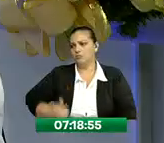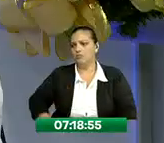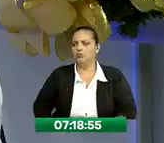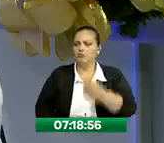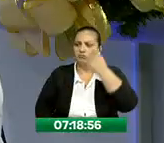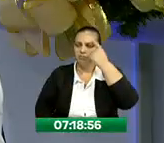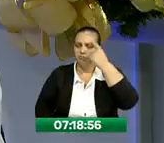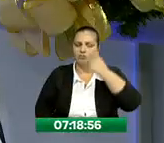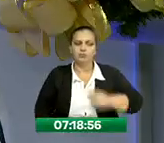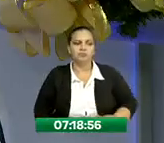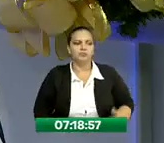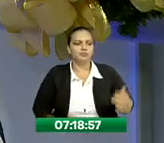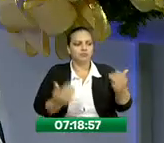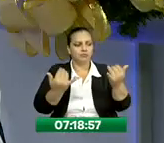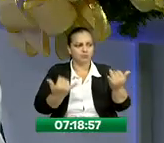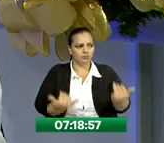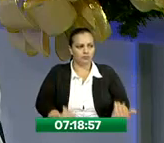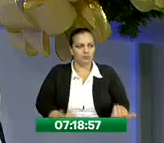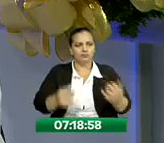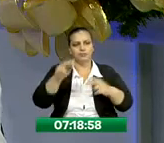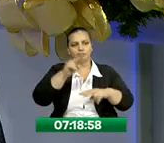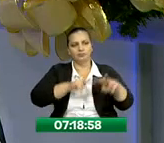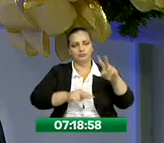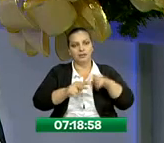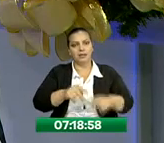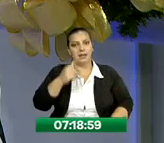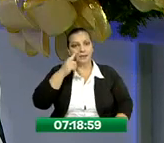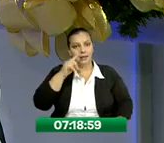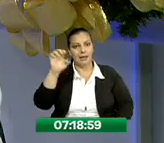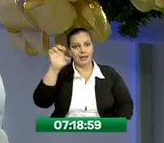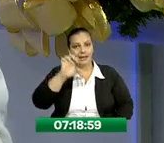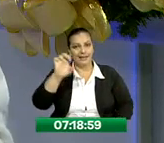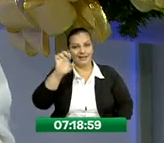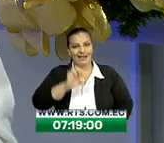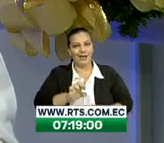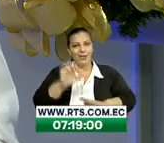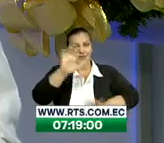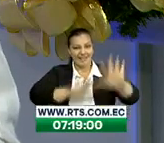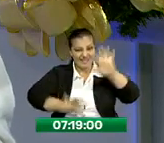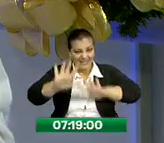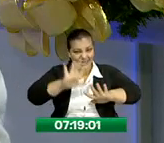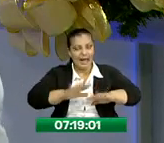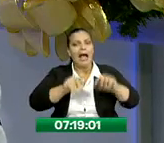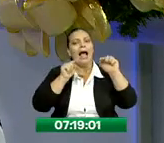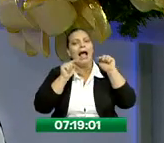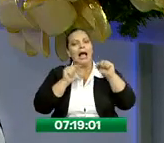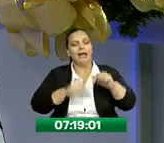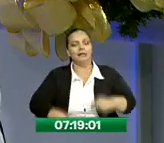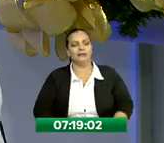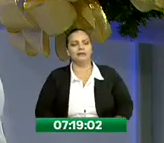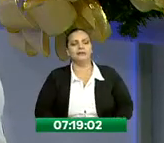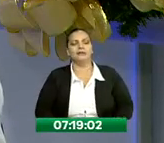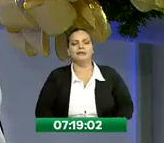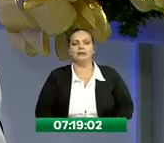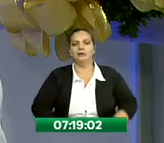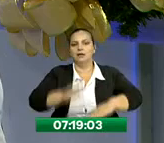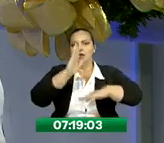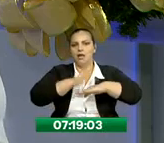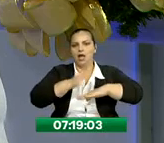condiciones. Esperamos hacia la segunda semana de enero hacer una convocatoria pública a